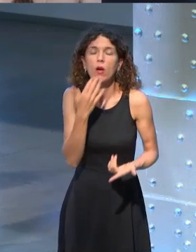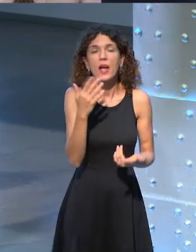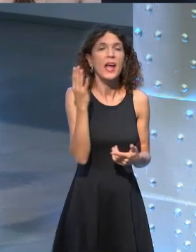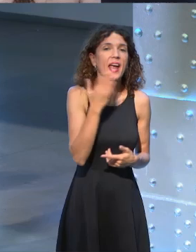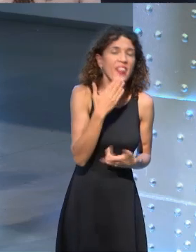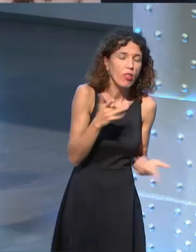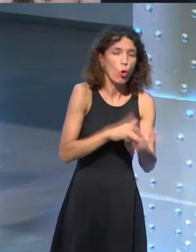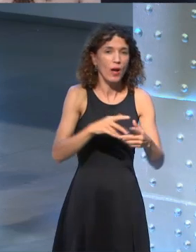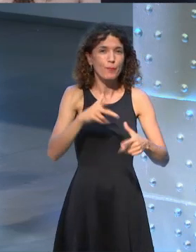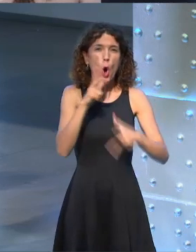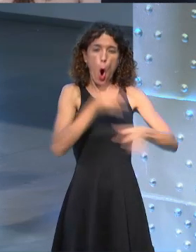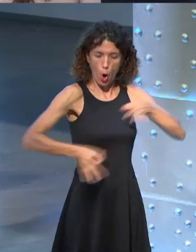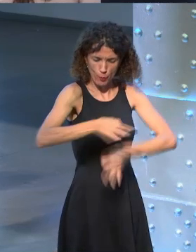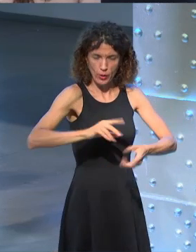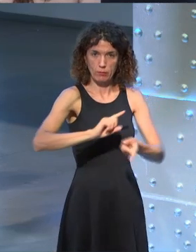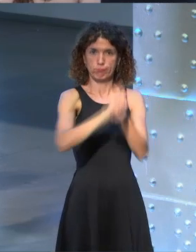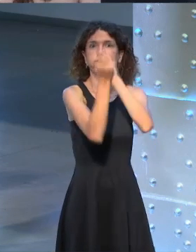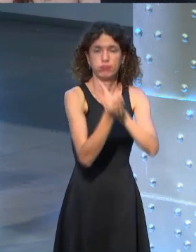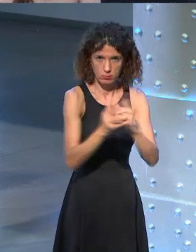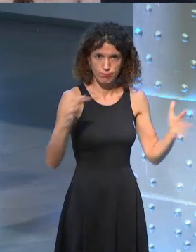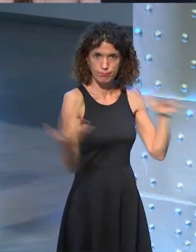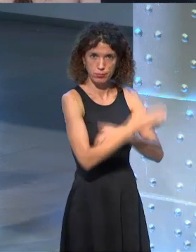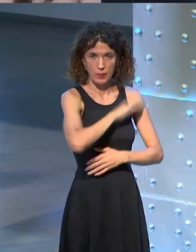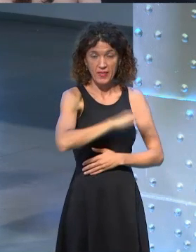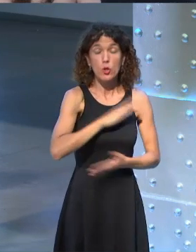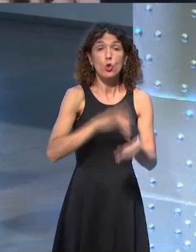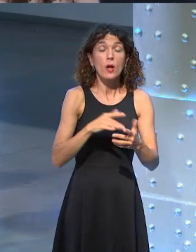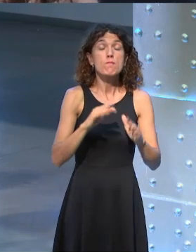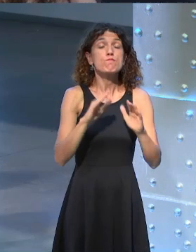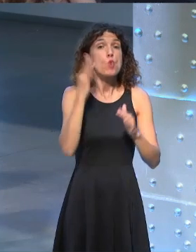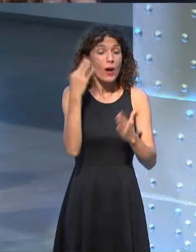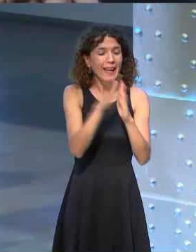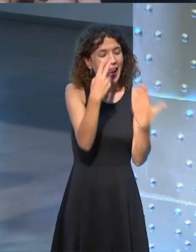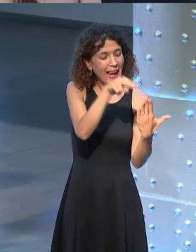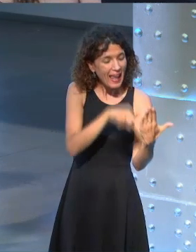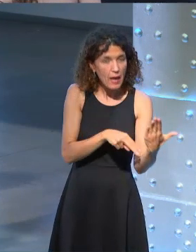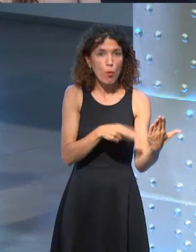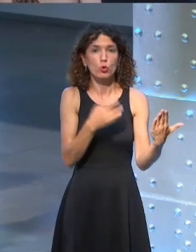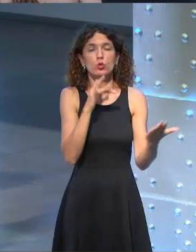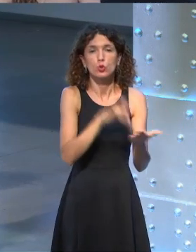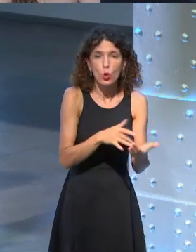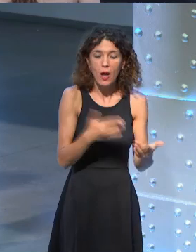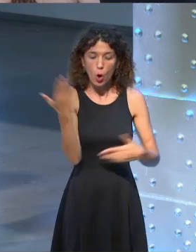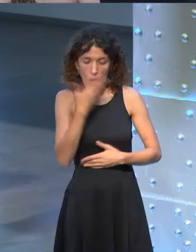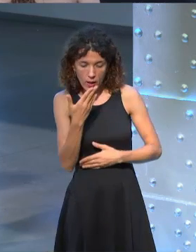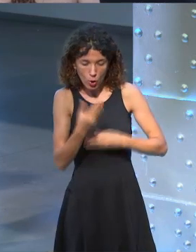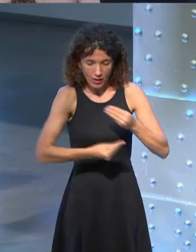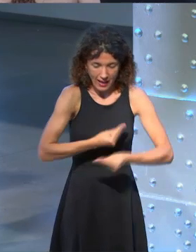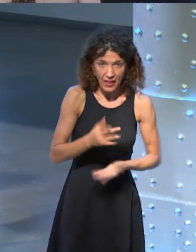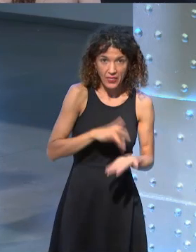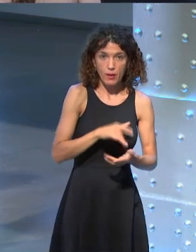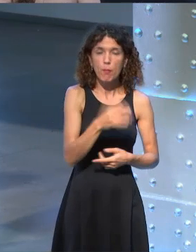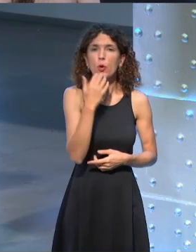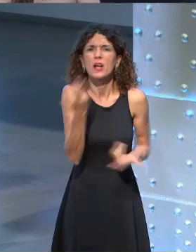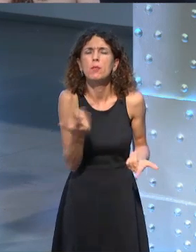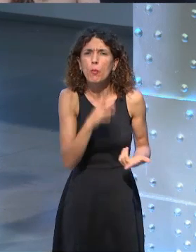tienen un cambio hormonal importante, donde las mujeres, cuando leemos qué ocurre y qué ocurre en las escuelas, hay un momento en el que dicen,